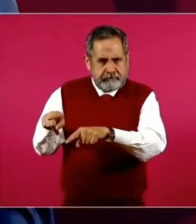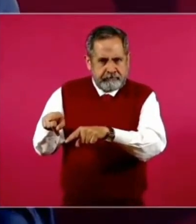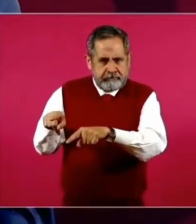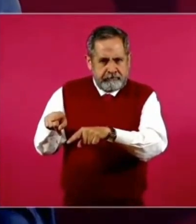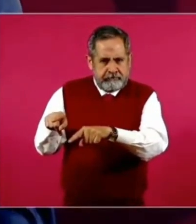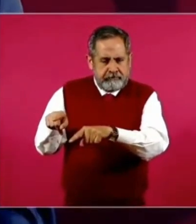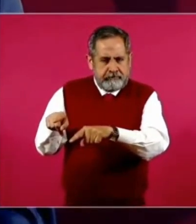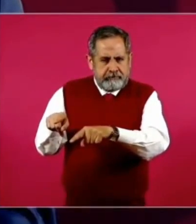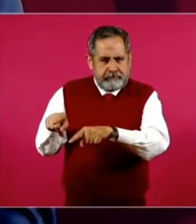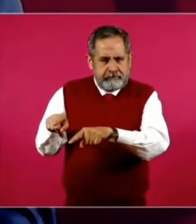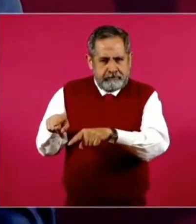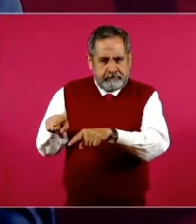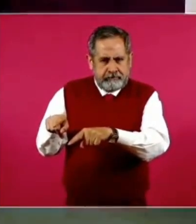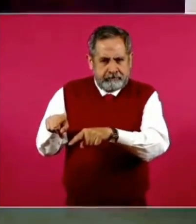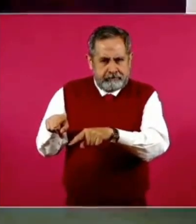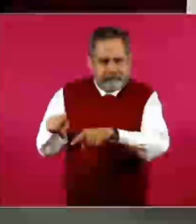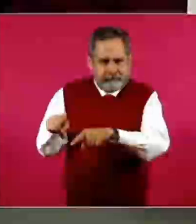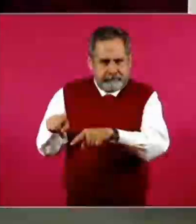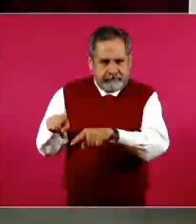el